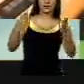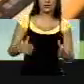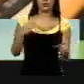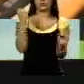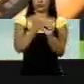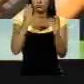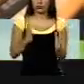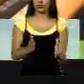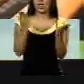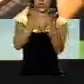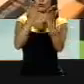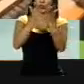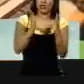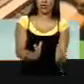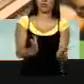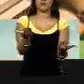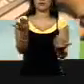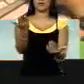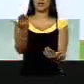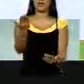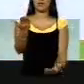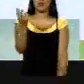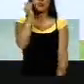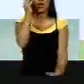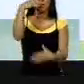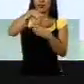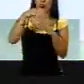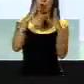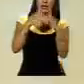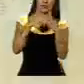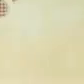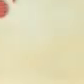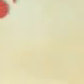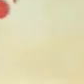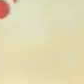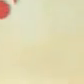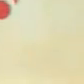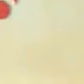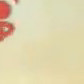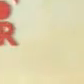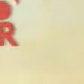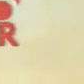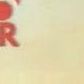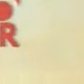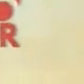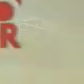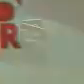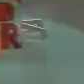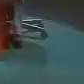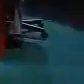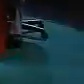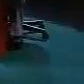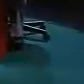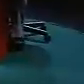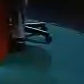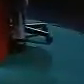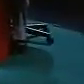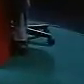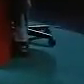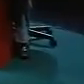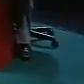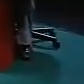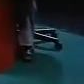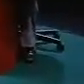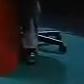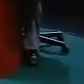que haya culpables, porque si no, imagínate. ¿Qué te parece? Fíjate, que forma parte ya de ese proceso de desesperación, ¿no? De la